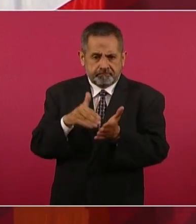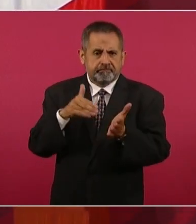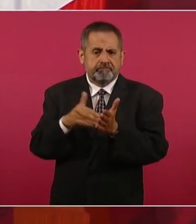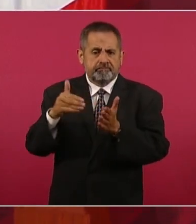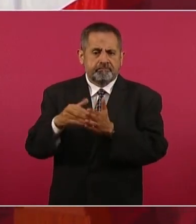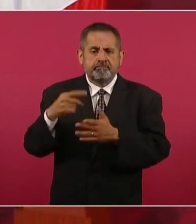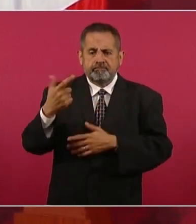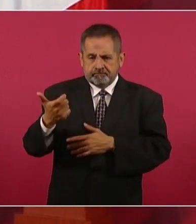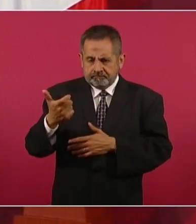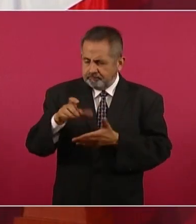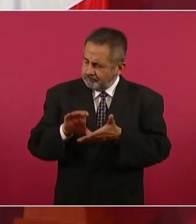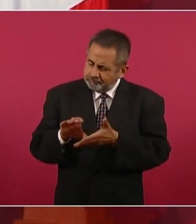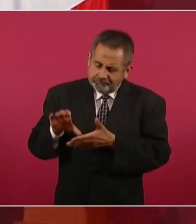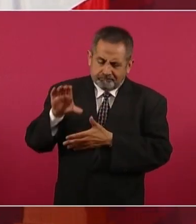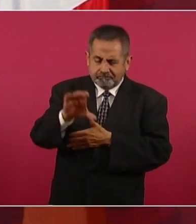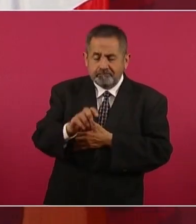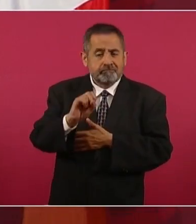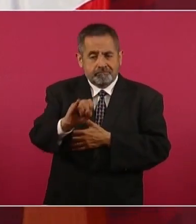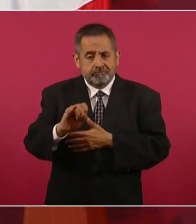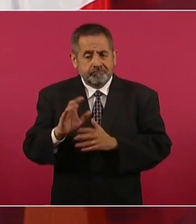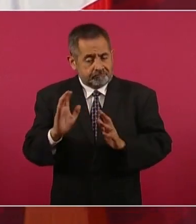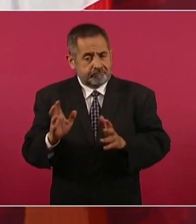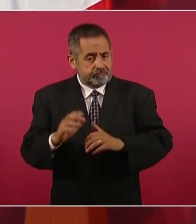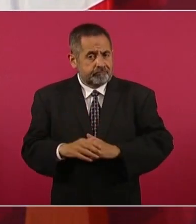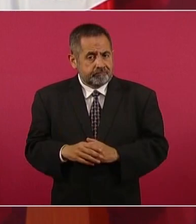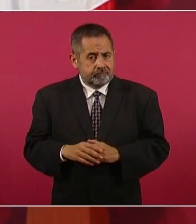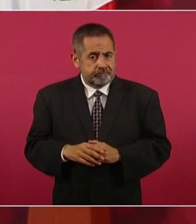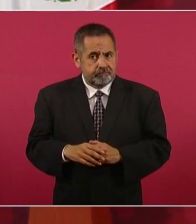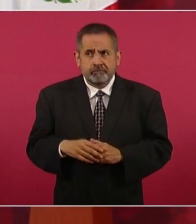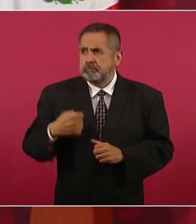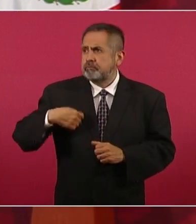10,000 millones de pesos. Llevamos